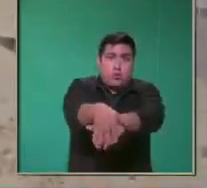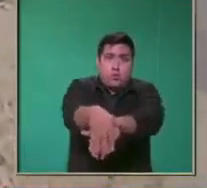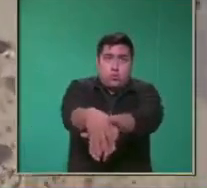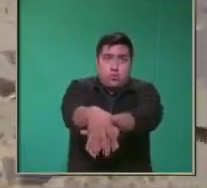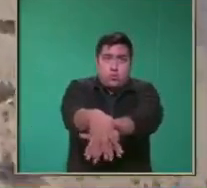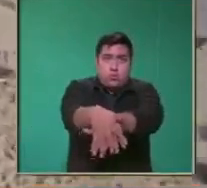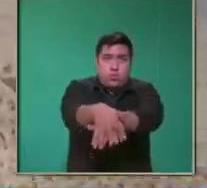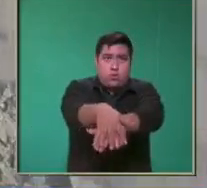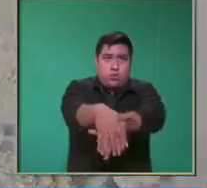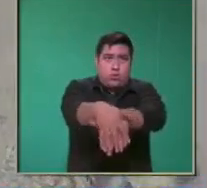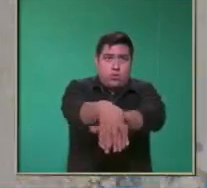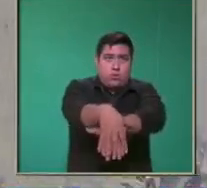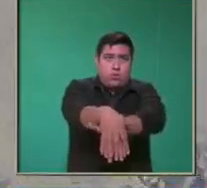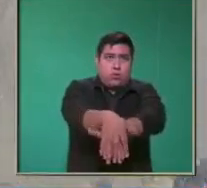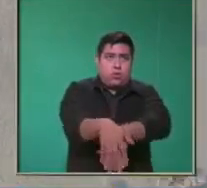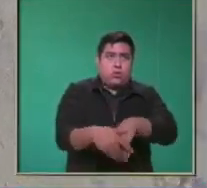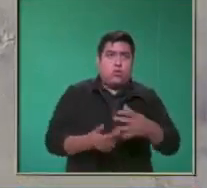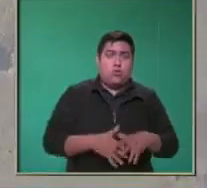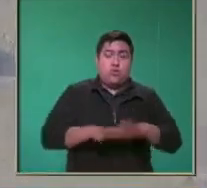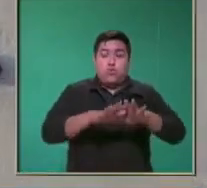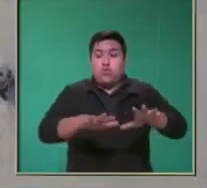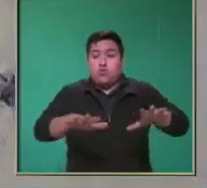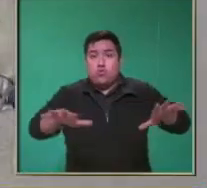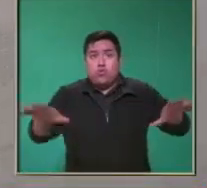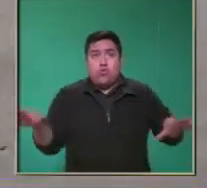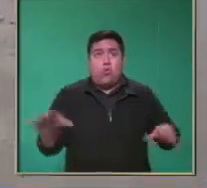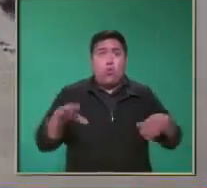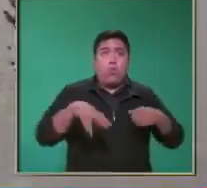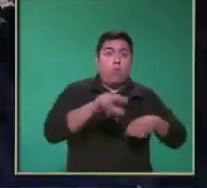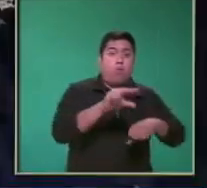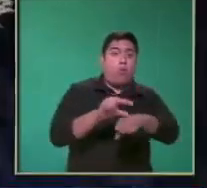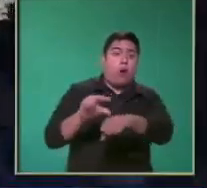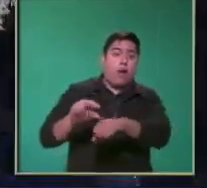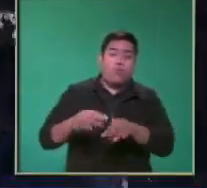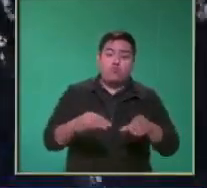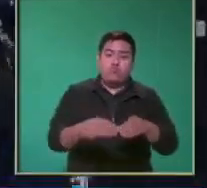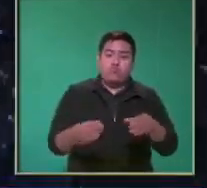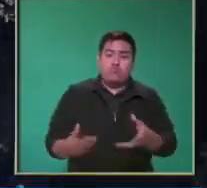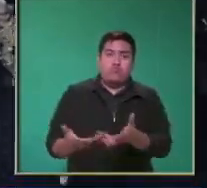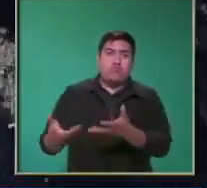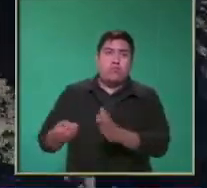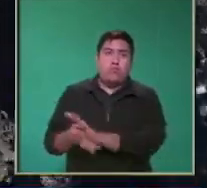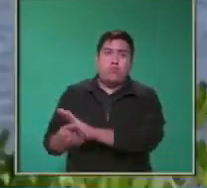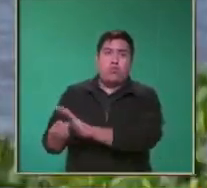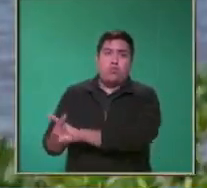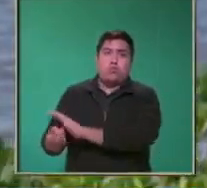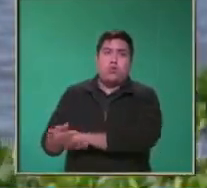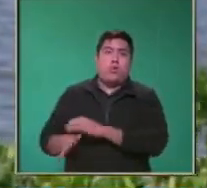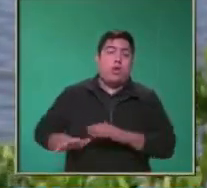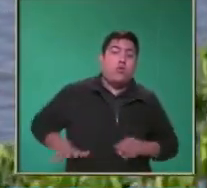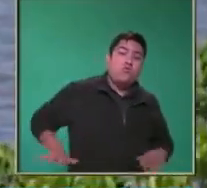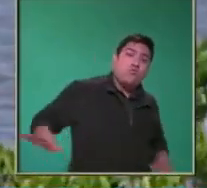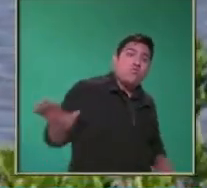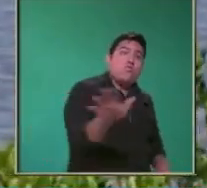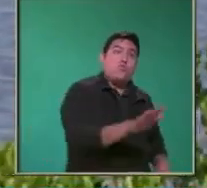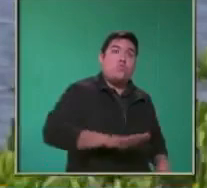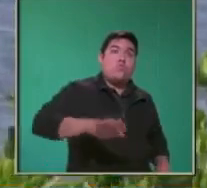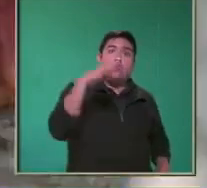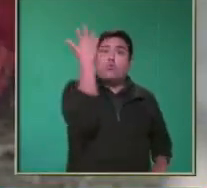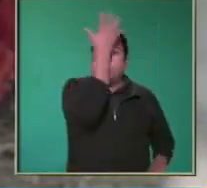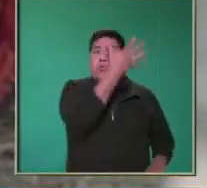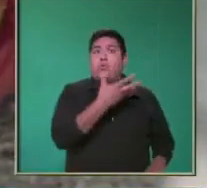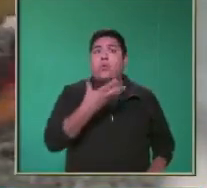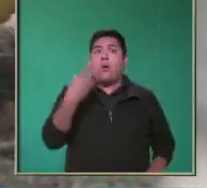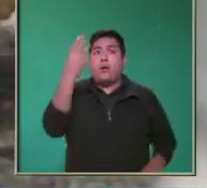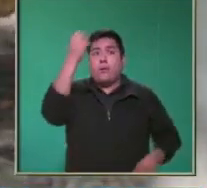de la playa de Tierra Colorada con sus nacimientos. Tantos paisajes llenos de colores solo los podemos encontrar